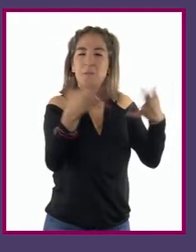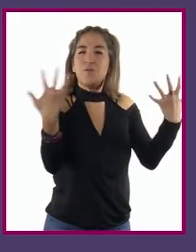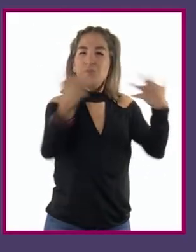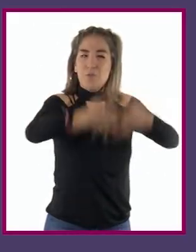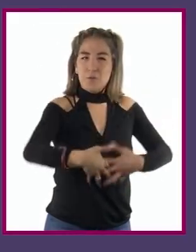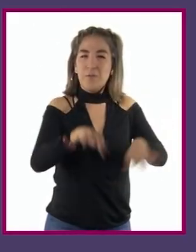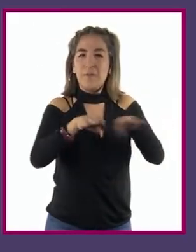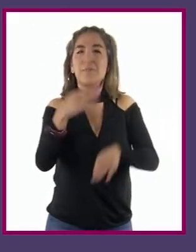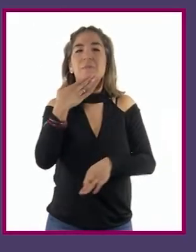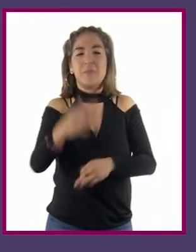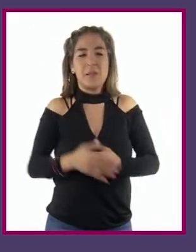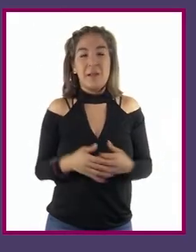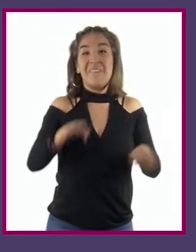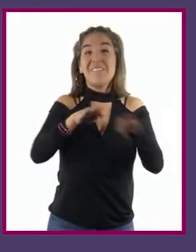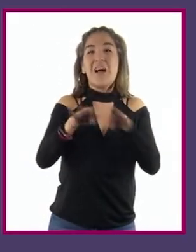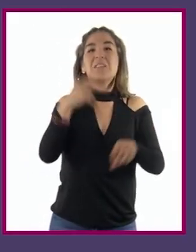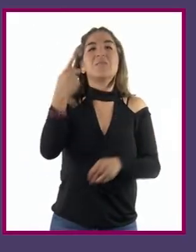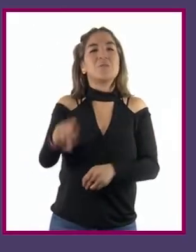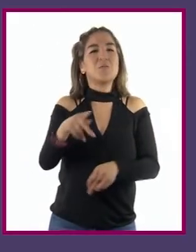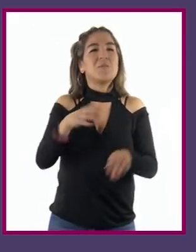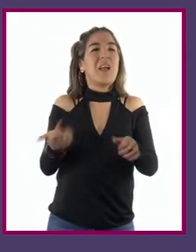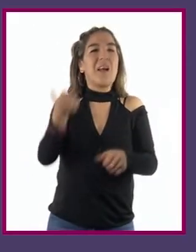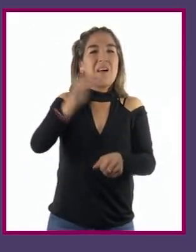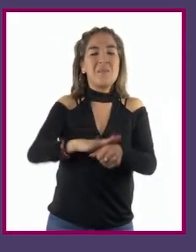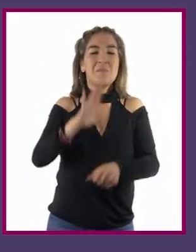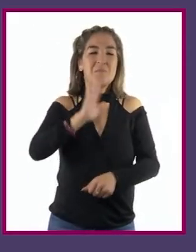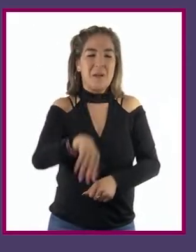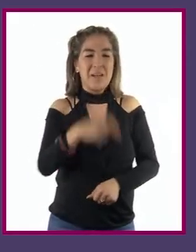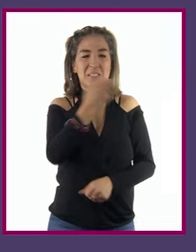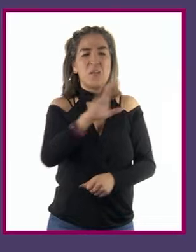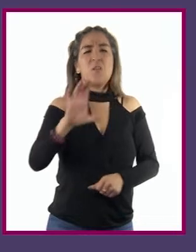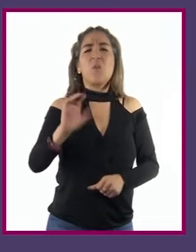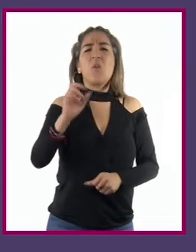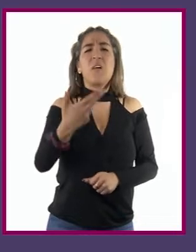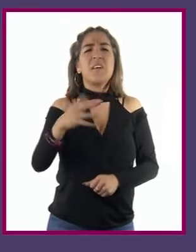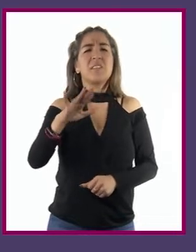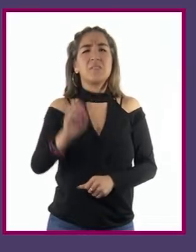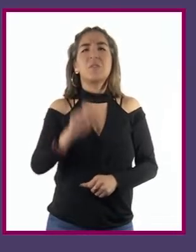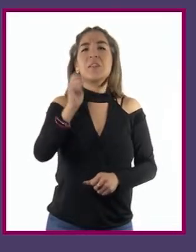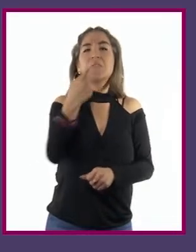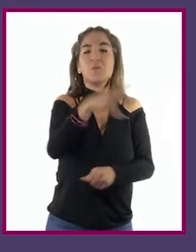Y faltas administrativas graves como cohecho, cuando se obtiene un